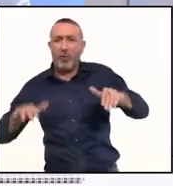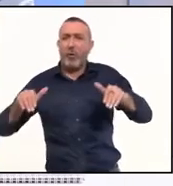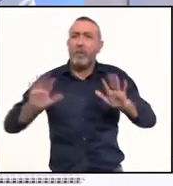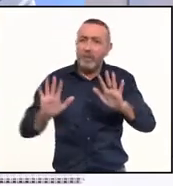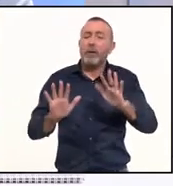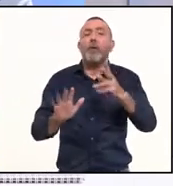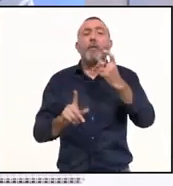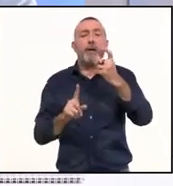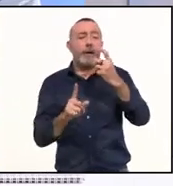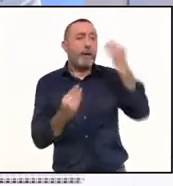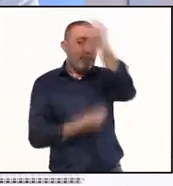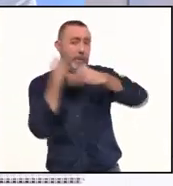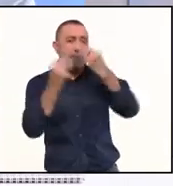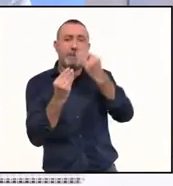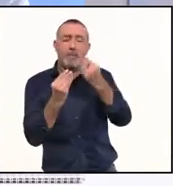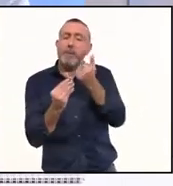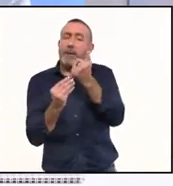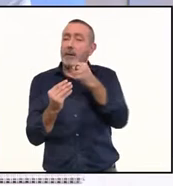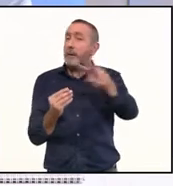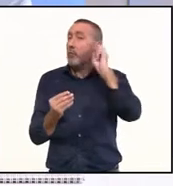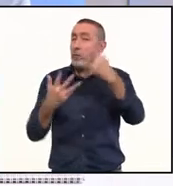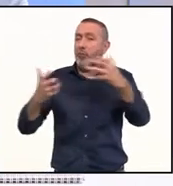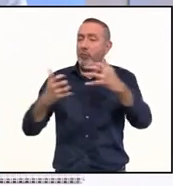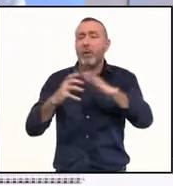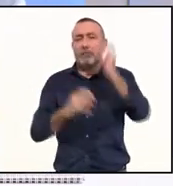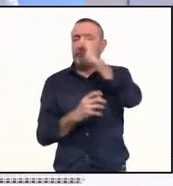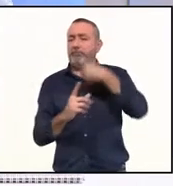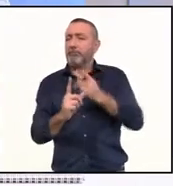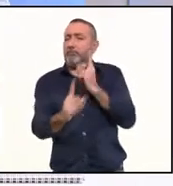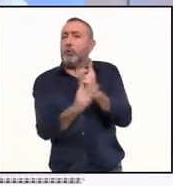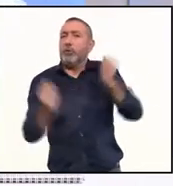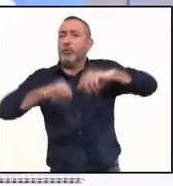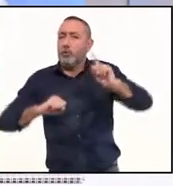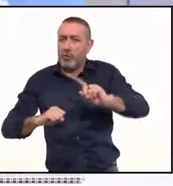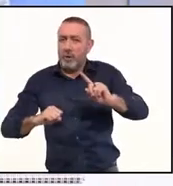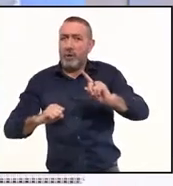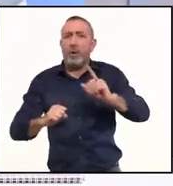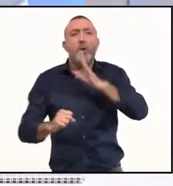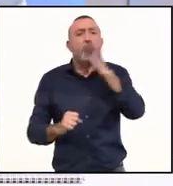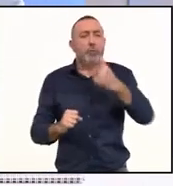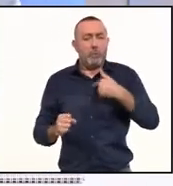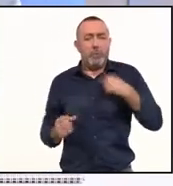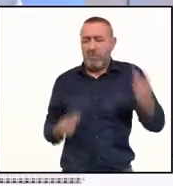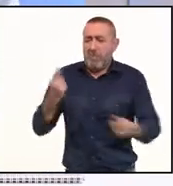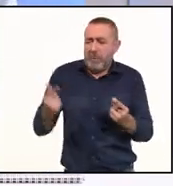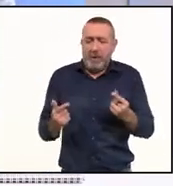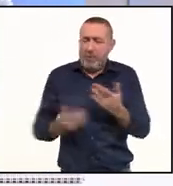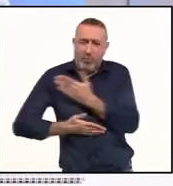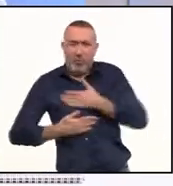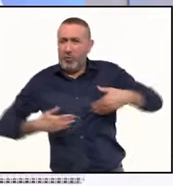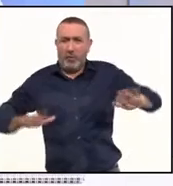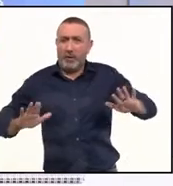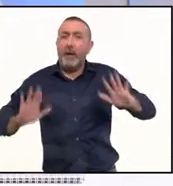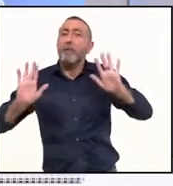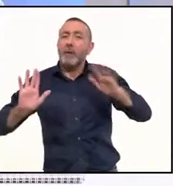un pensamiento crítico y para eso verdad que necesitamos los libros y la literatura para poder decir si yo me dejo la cadera la pizza baile dándolo todo pero